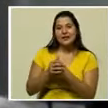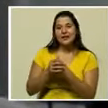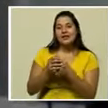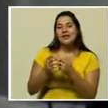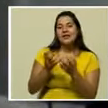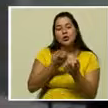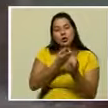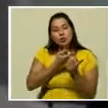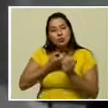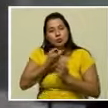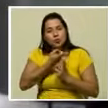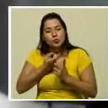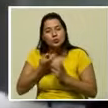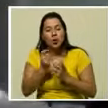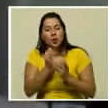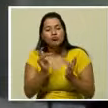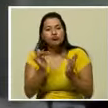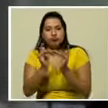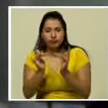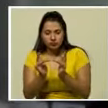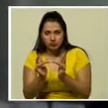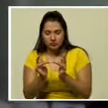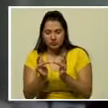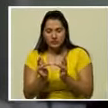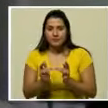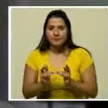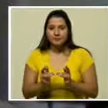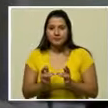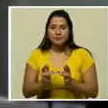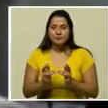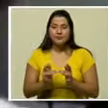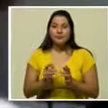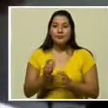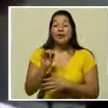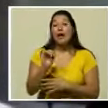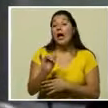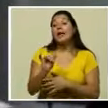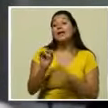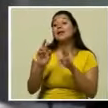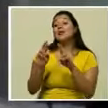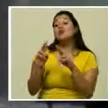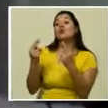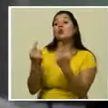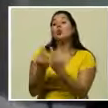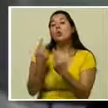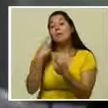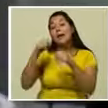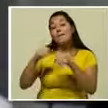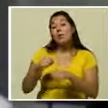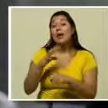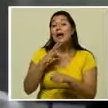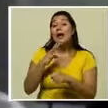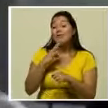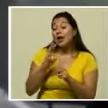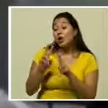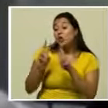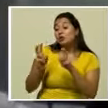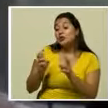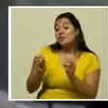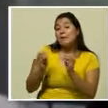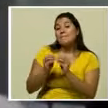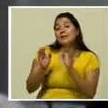ministro de la Presidencia, con el presidente del Congreso. Hay una reunión para hablar de los elementos sustantivos de lo que